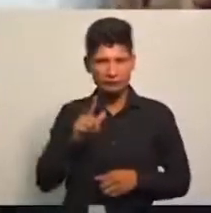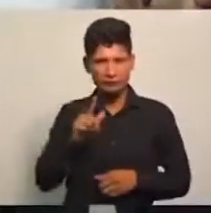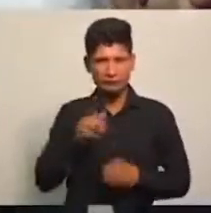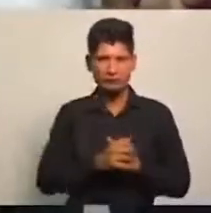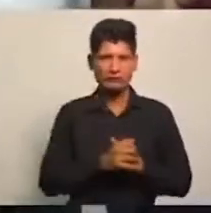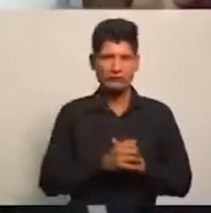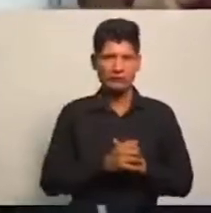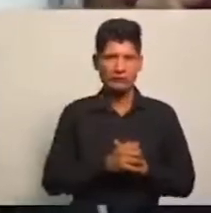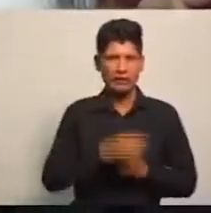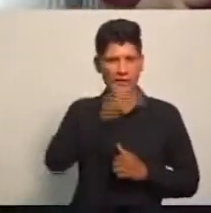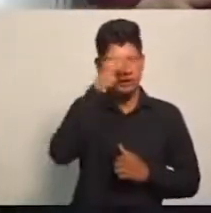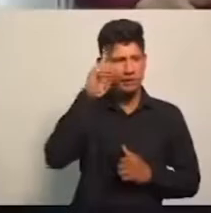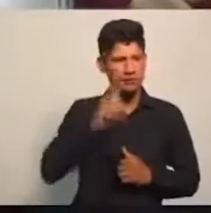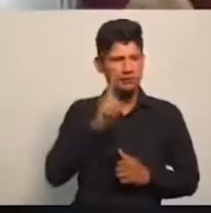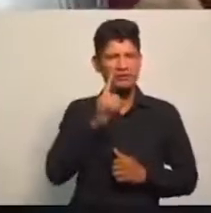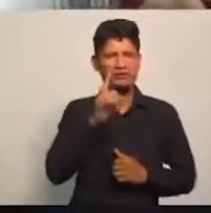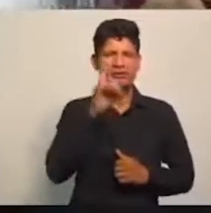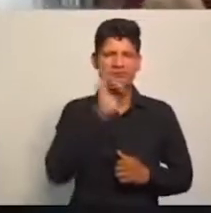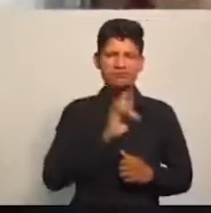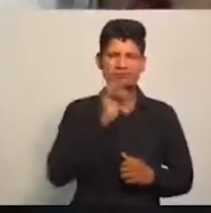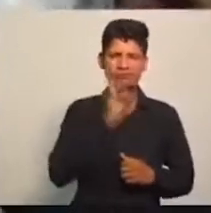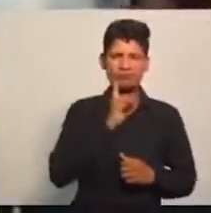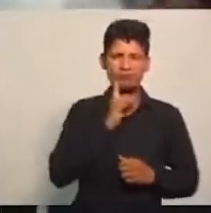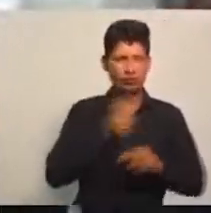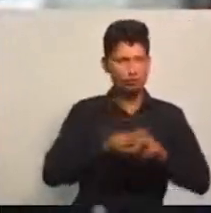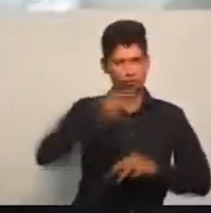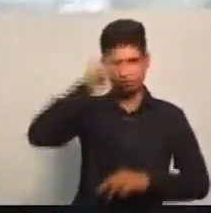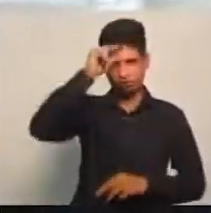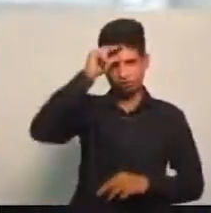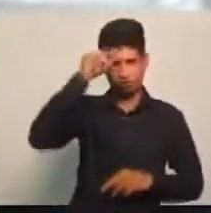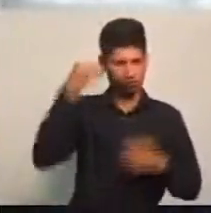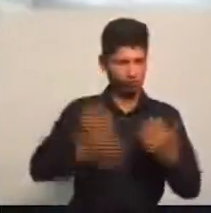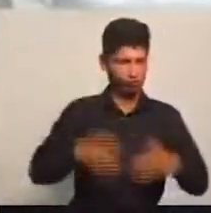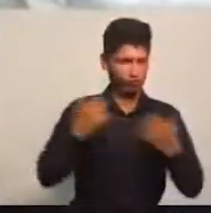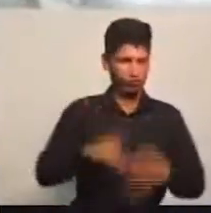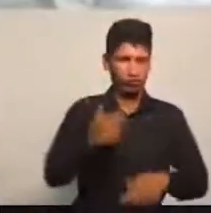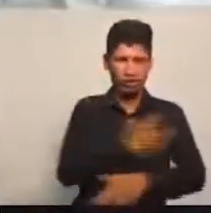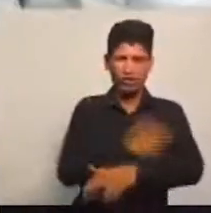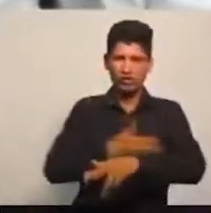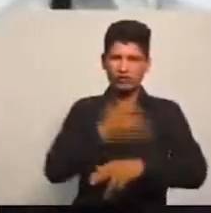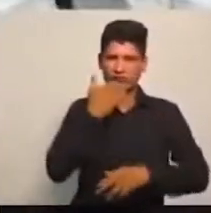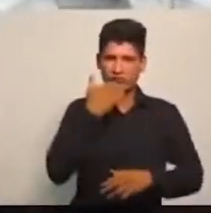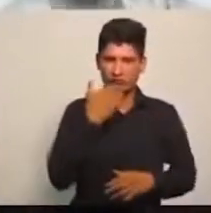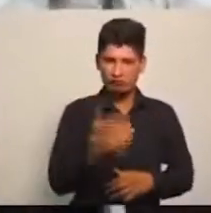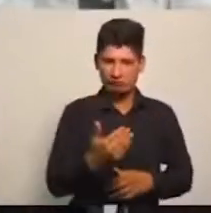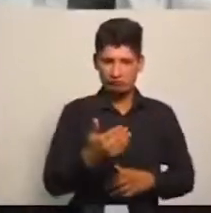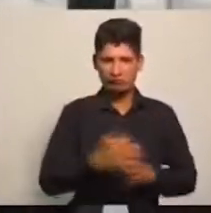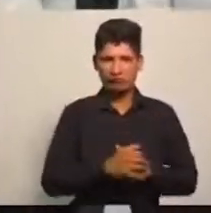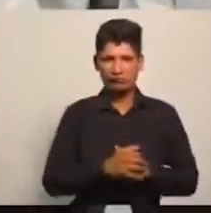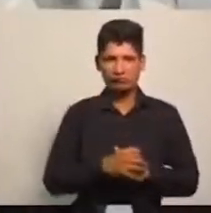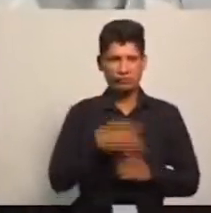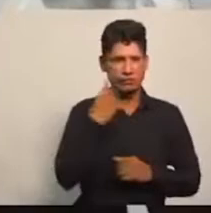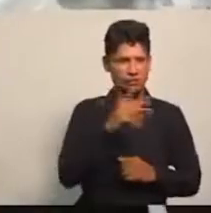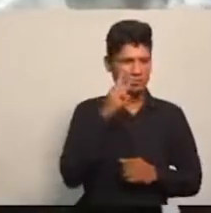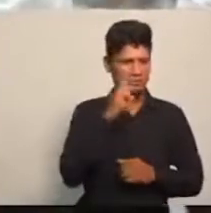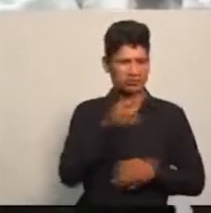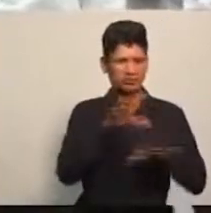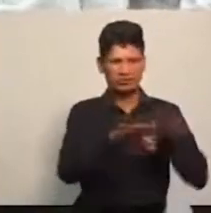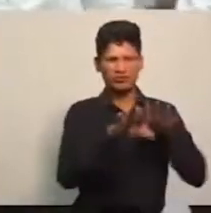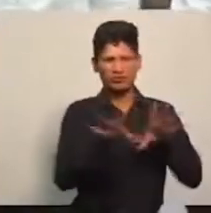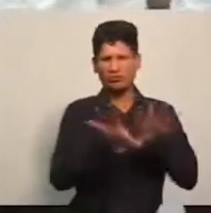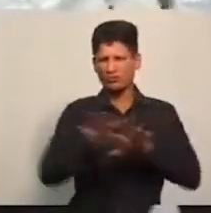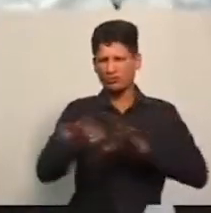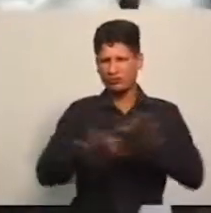una mujer inteligente, honesta, pero ha demostrado su capacidad de